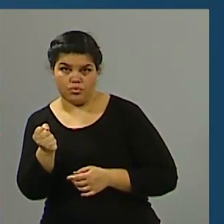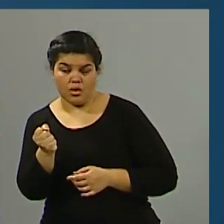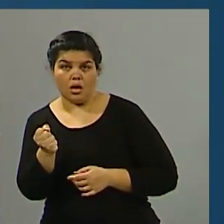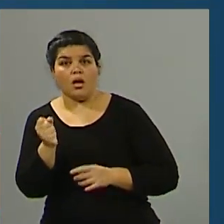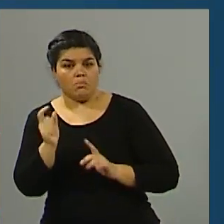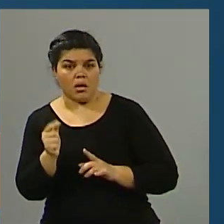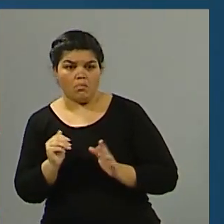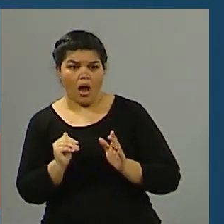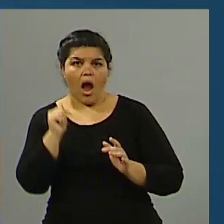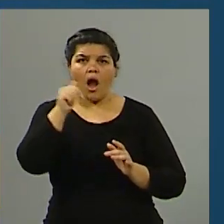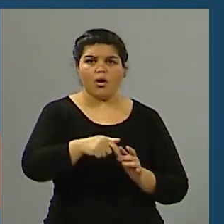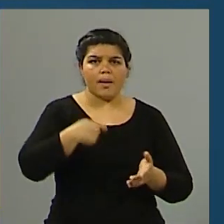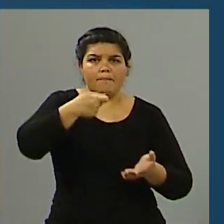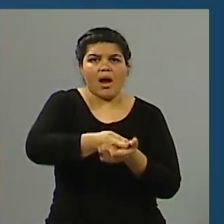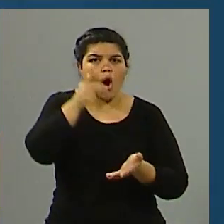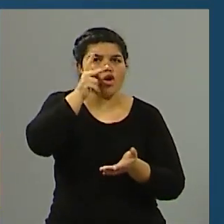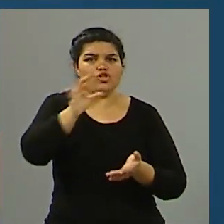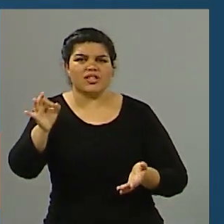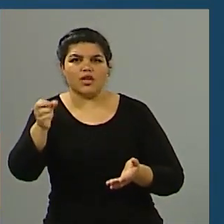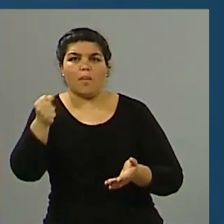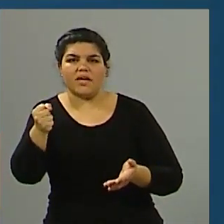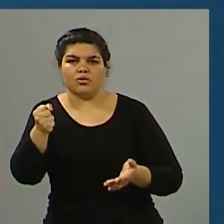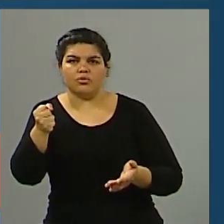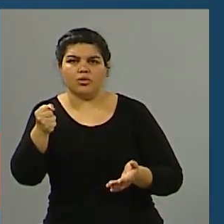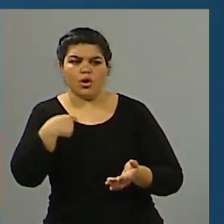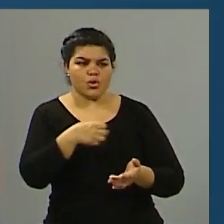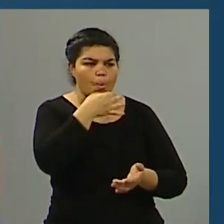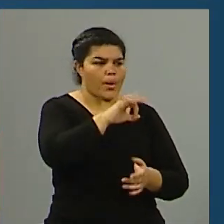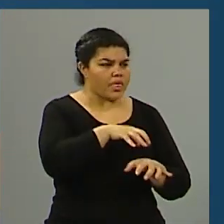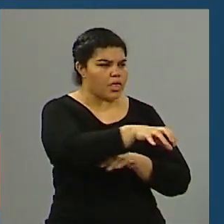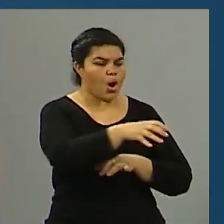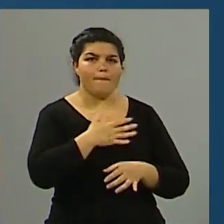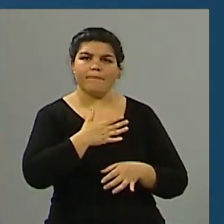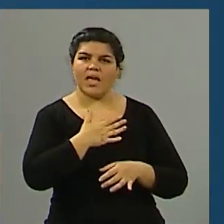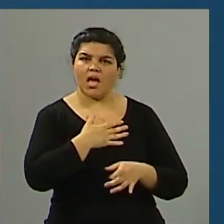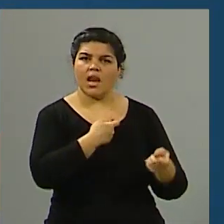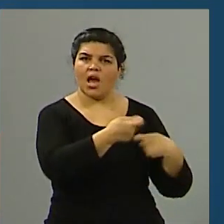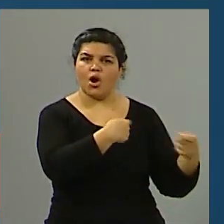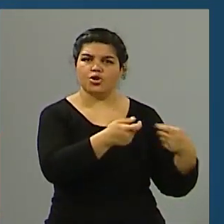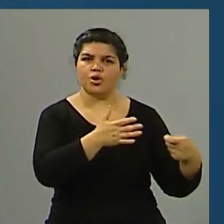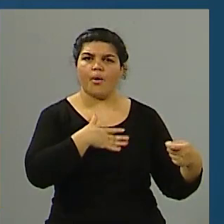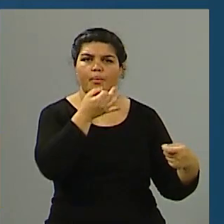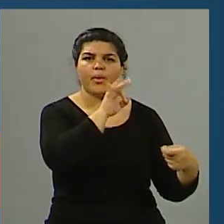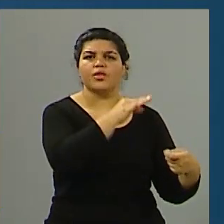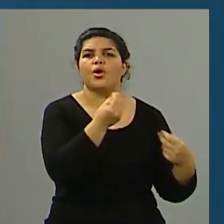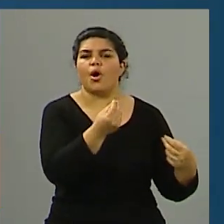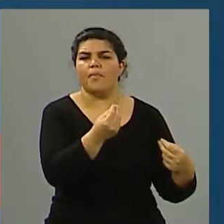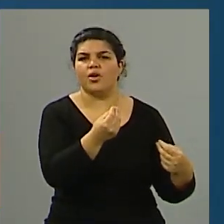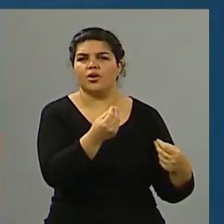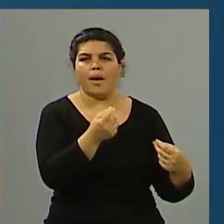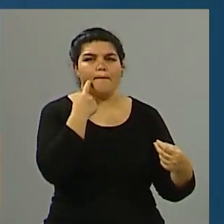estoy pagando 800 y lo tengo que vender casi en 1.000 pesos. Entonces, ¿qué hago como comerciante? Lo vendo a